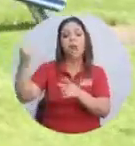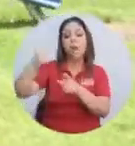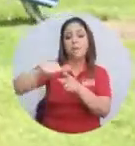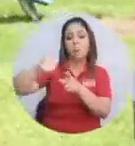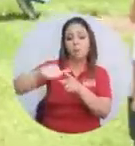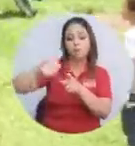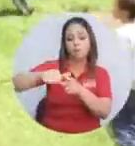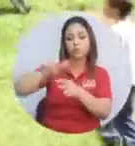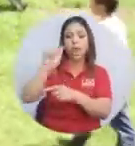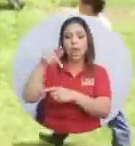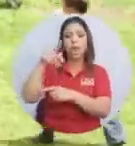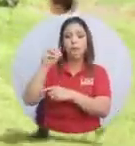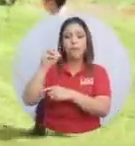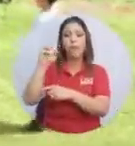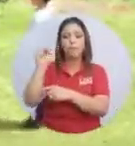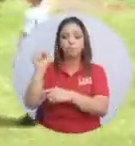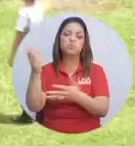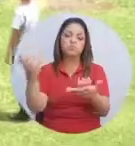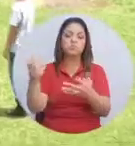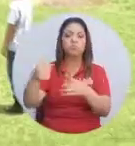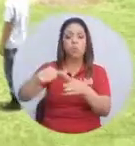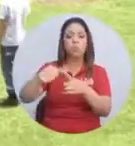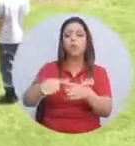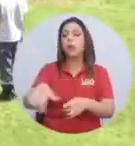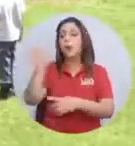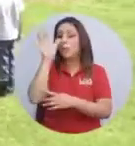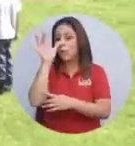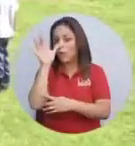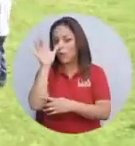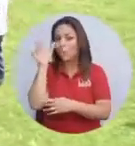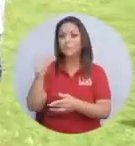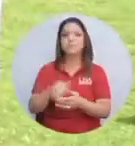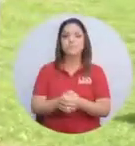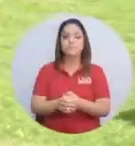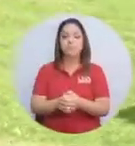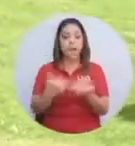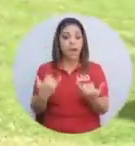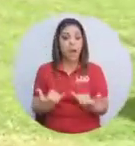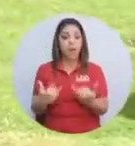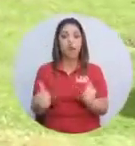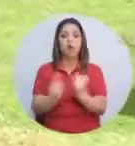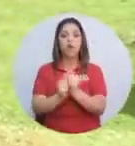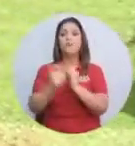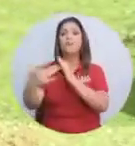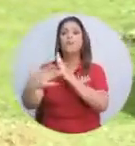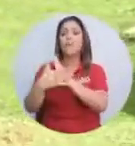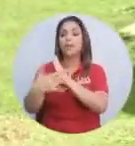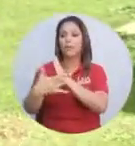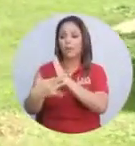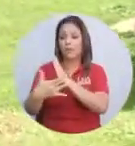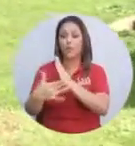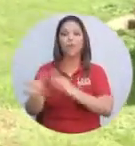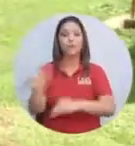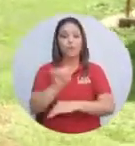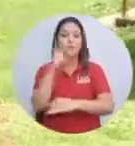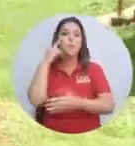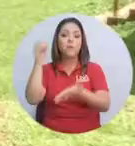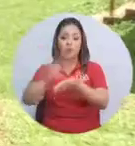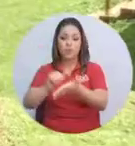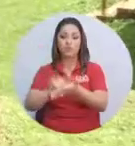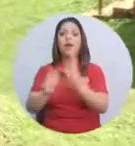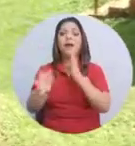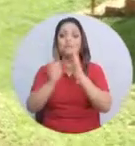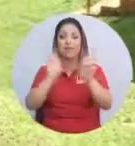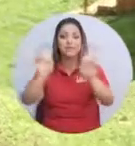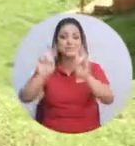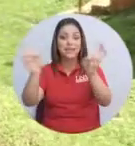vamos a leer motes, apodos, bromas. Hoy día con la tecnología, y por eso es importante hablar de la ciberconexión o de